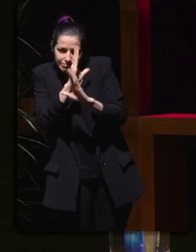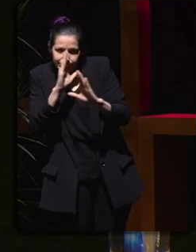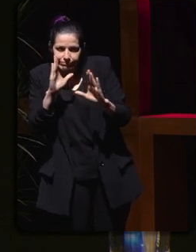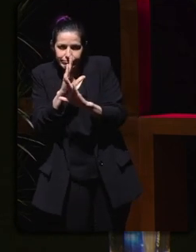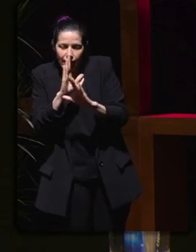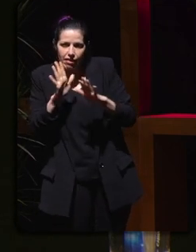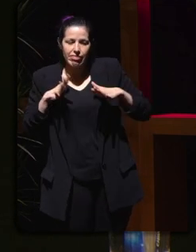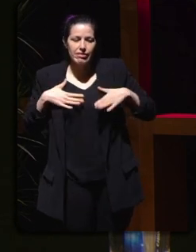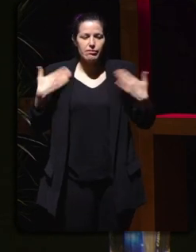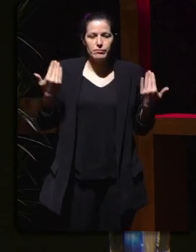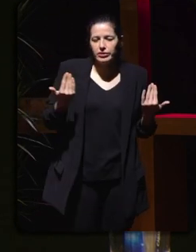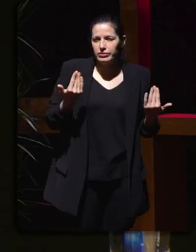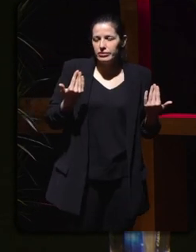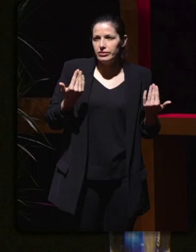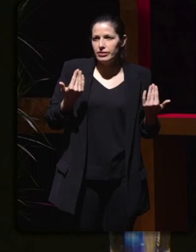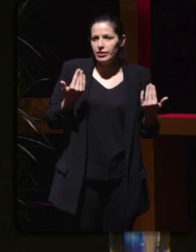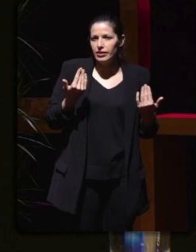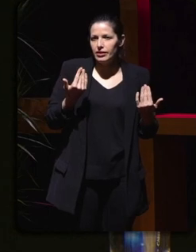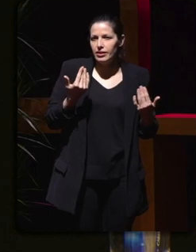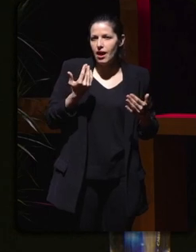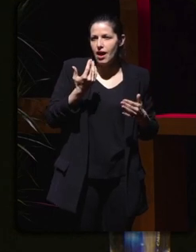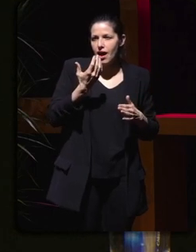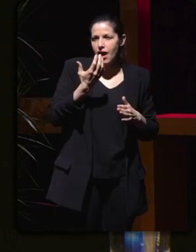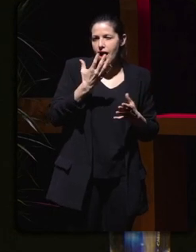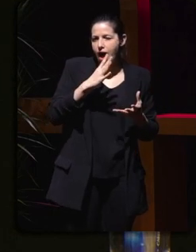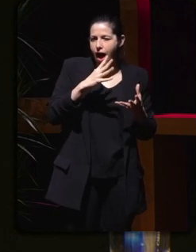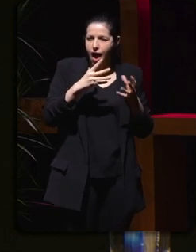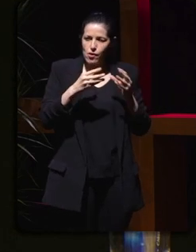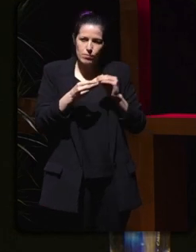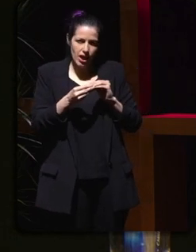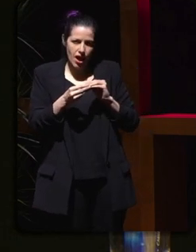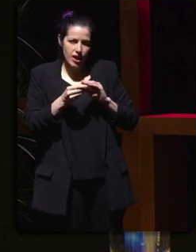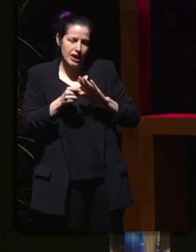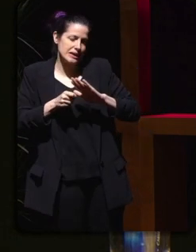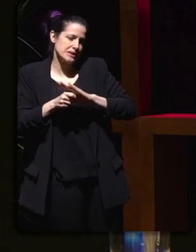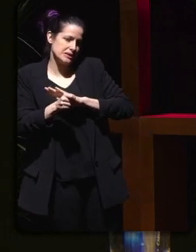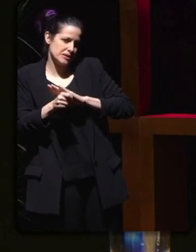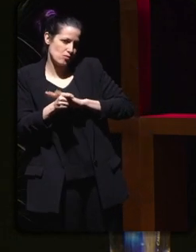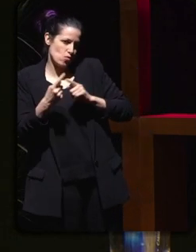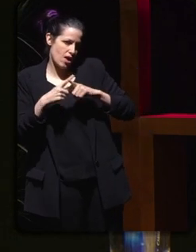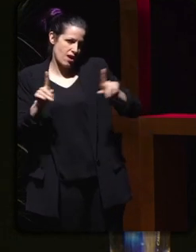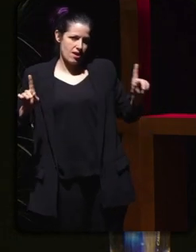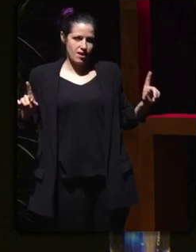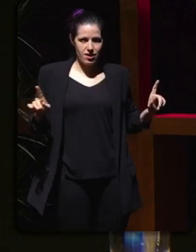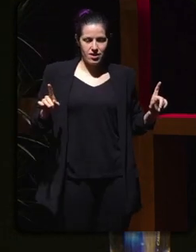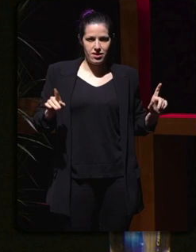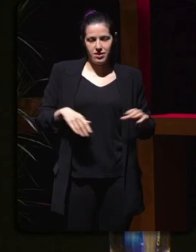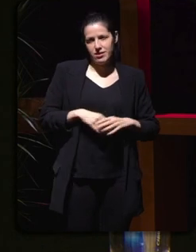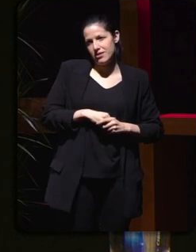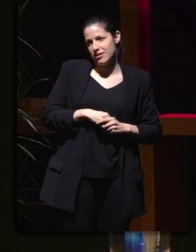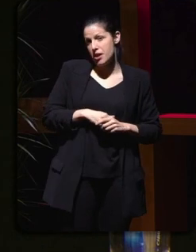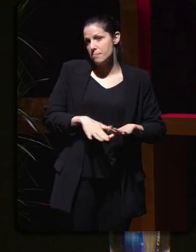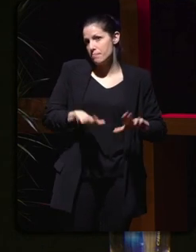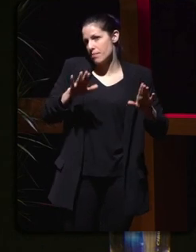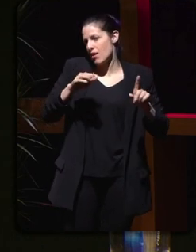pronto han cambiado aplicar por estimular pero es que la